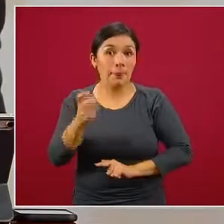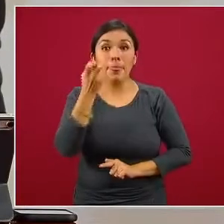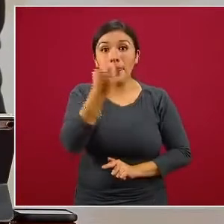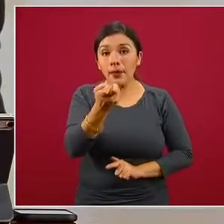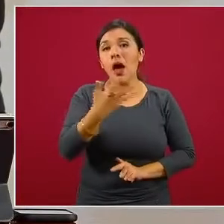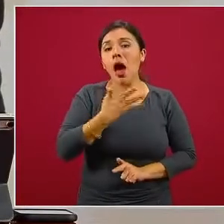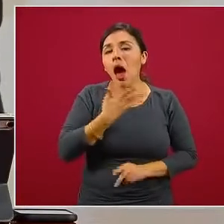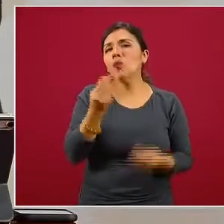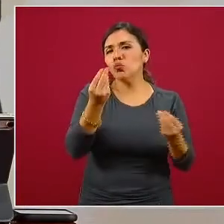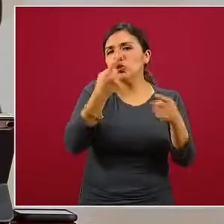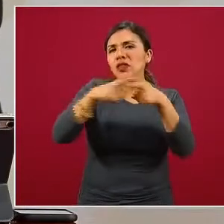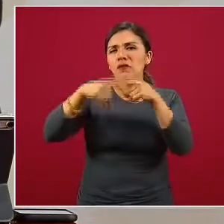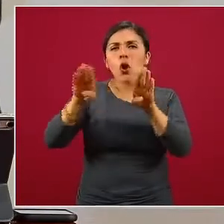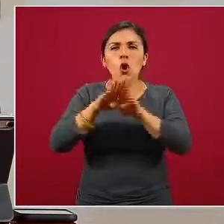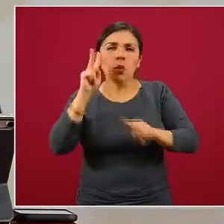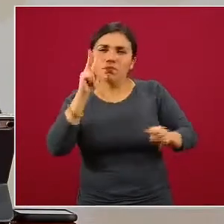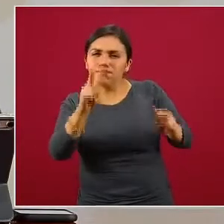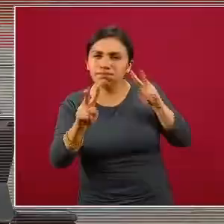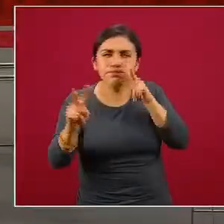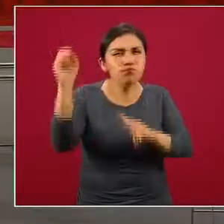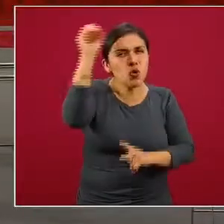varias maneras, varias miradas, varios